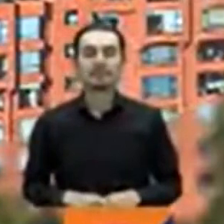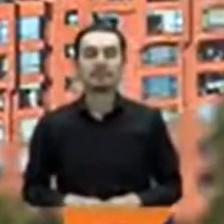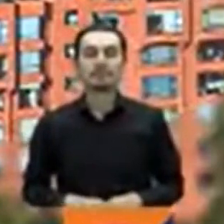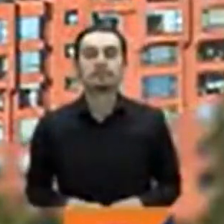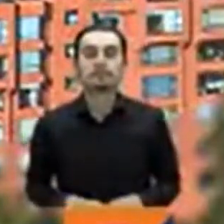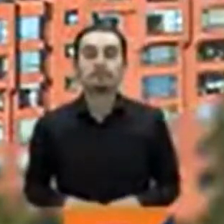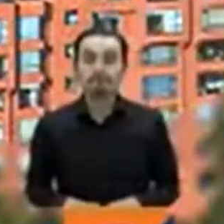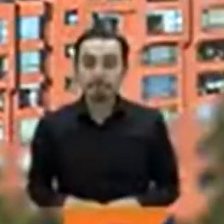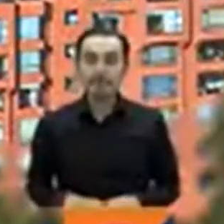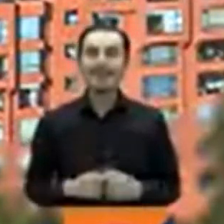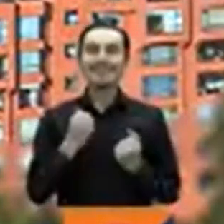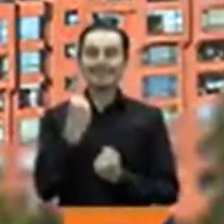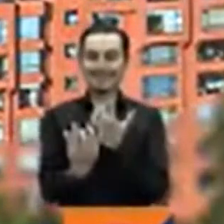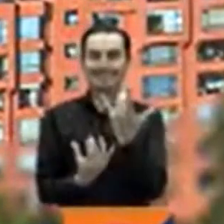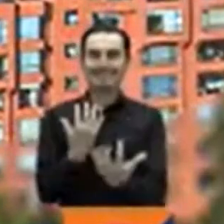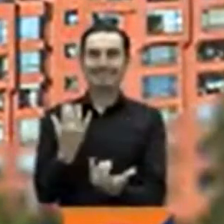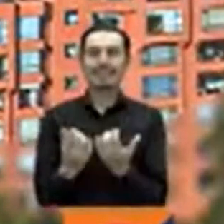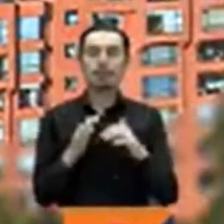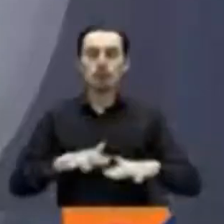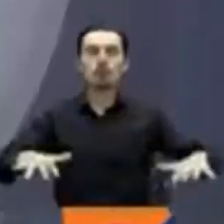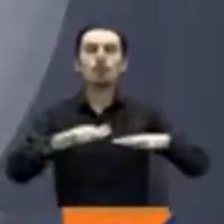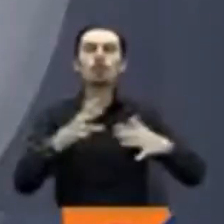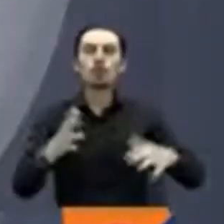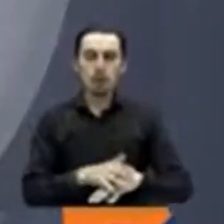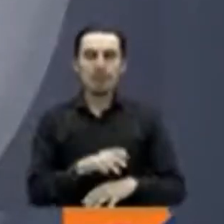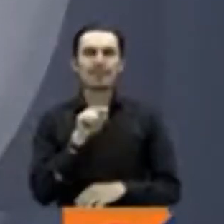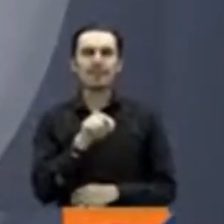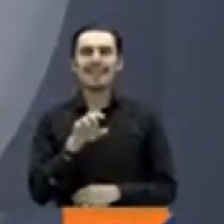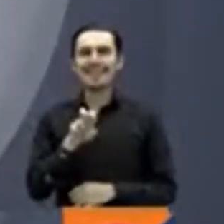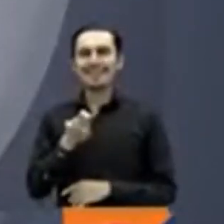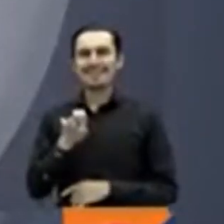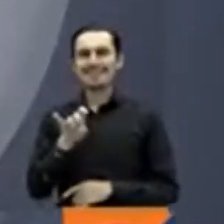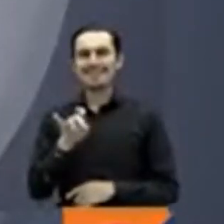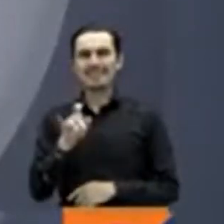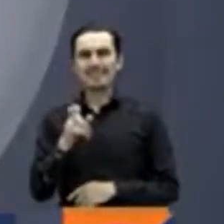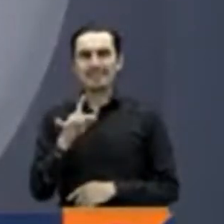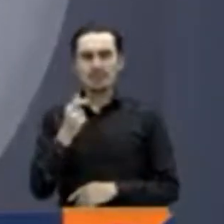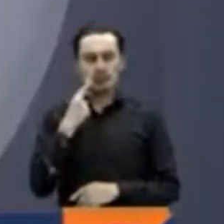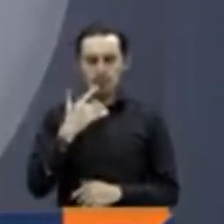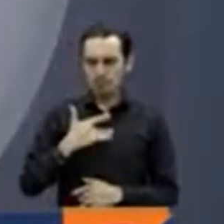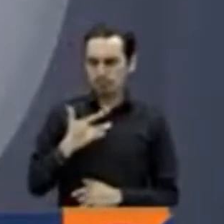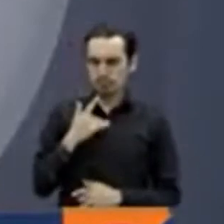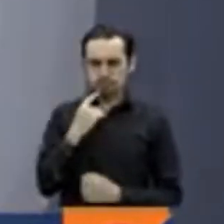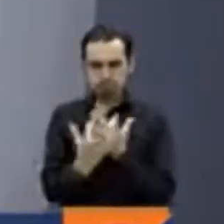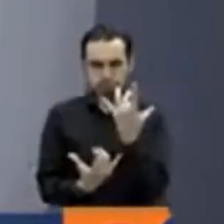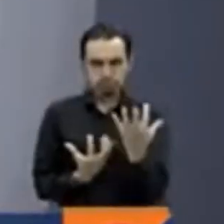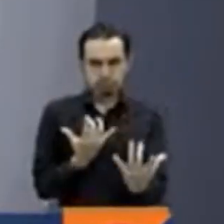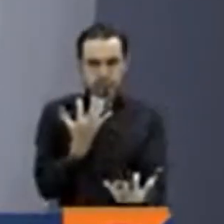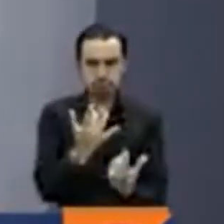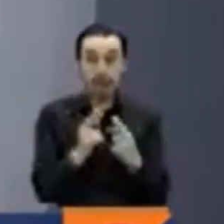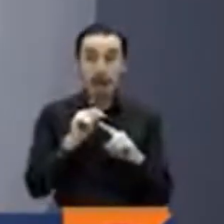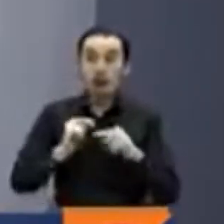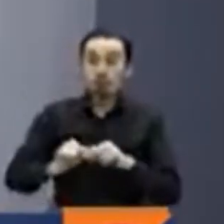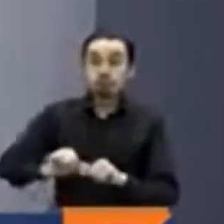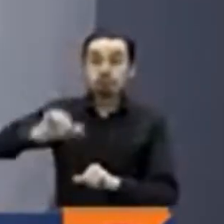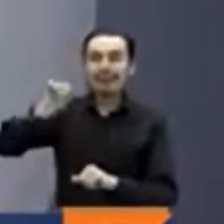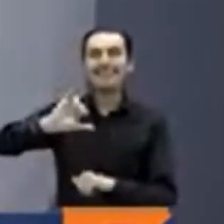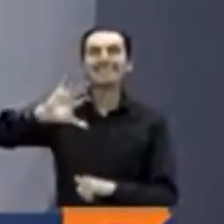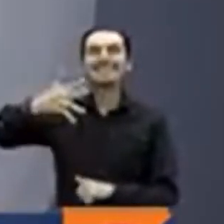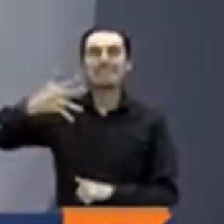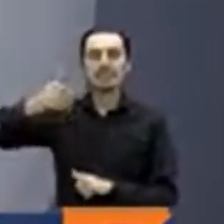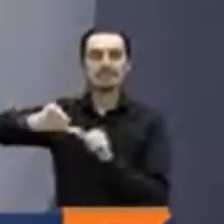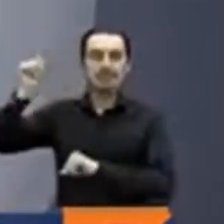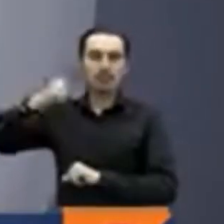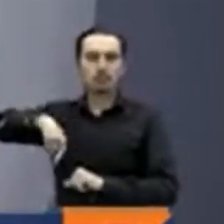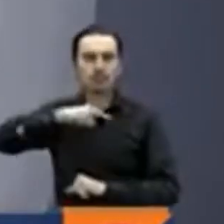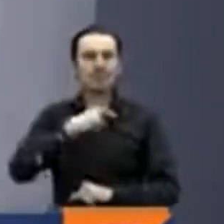Un incendio en una fábrica de Ecopor en Envigado generó temor en los habitantes del municipio. Llamas que alcanzaron los 5 metros